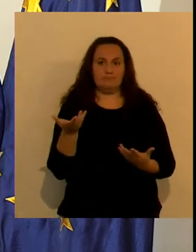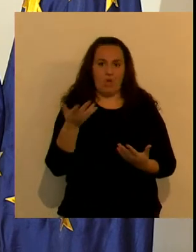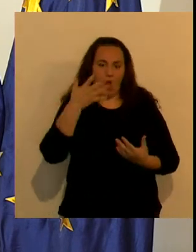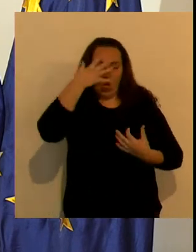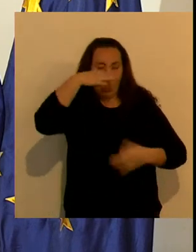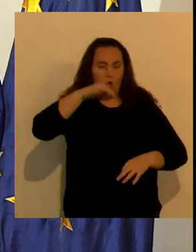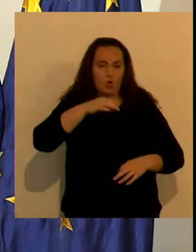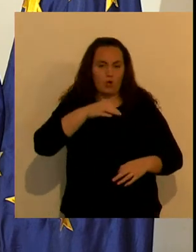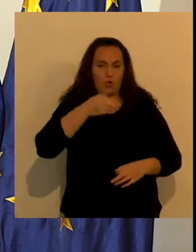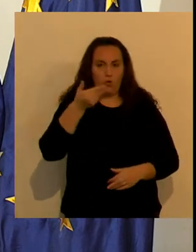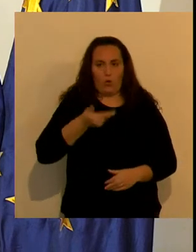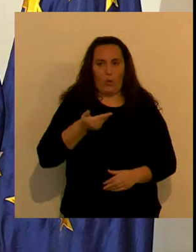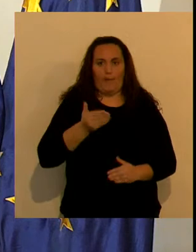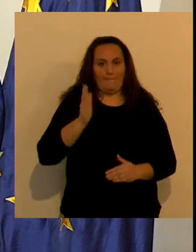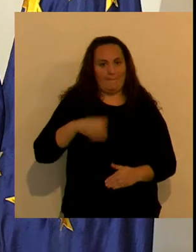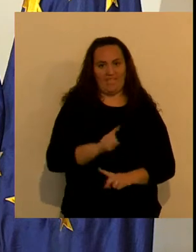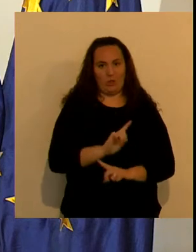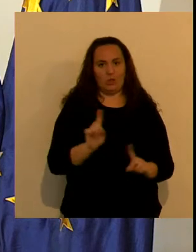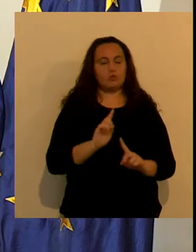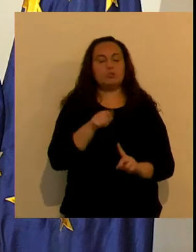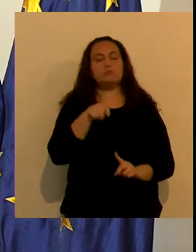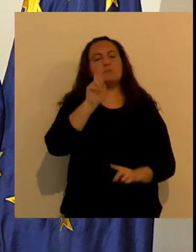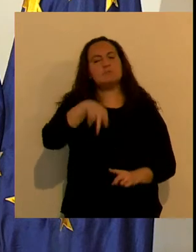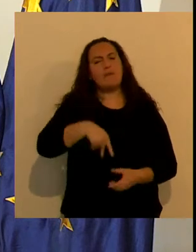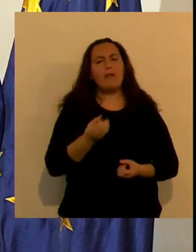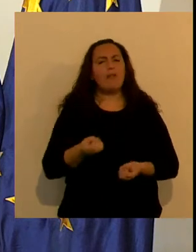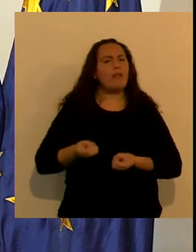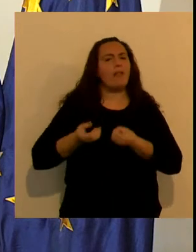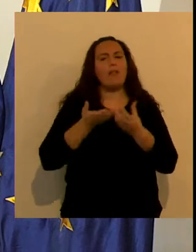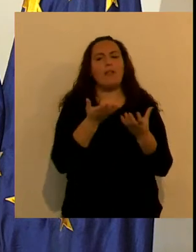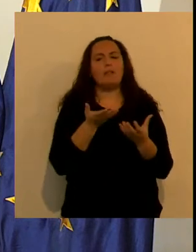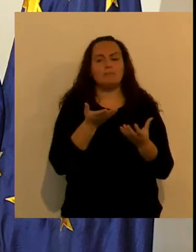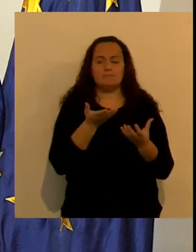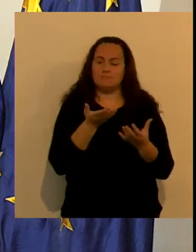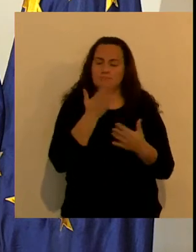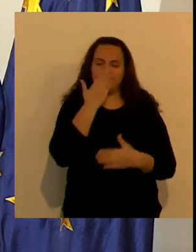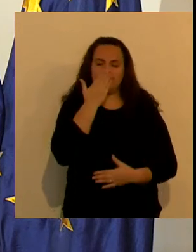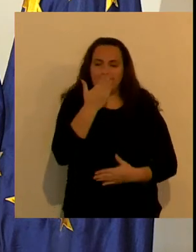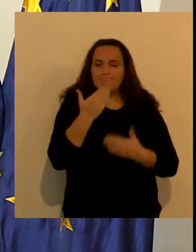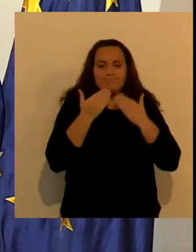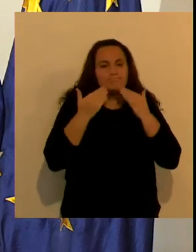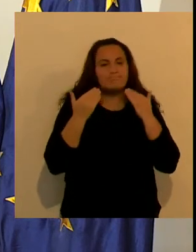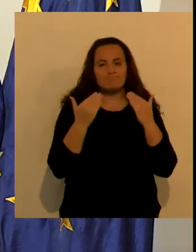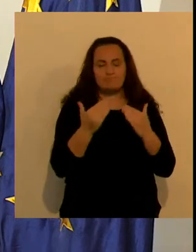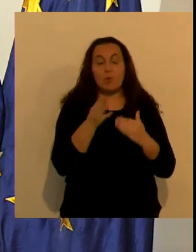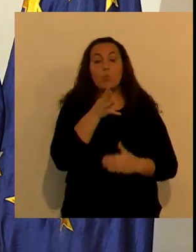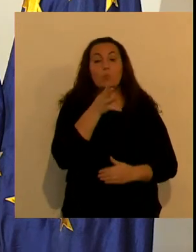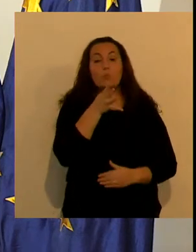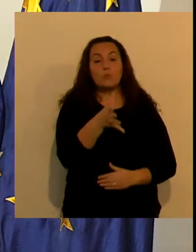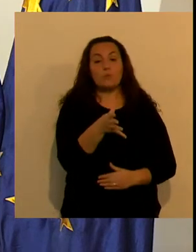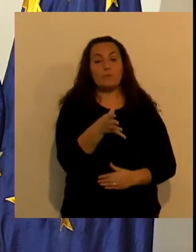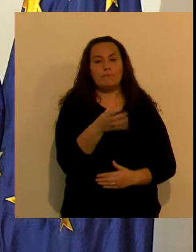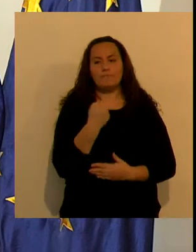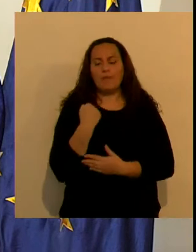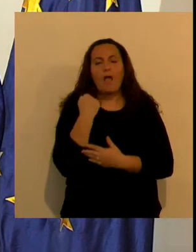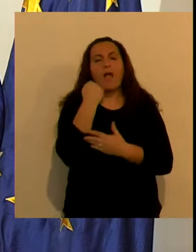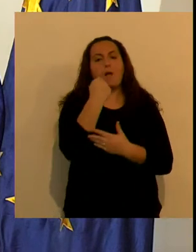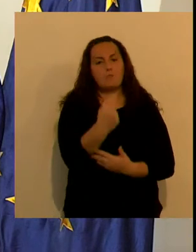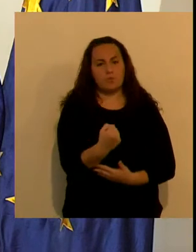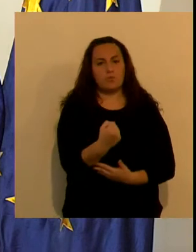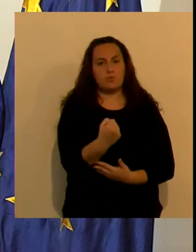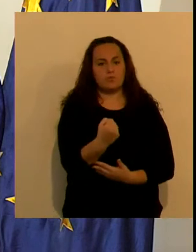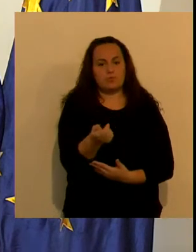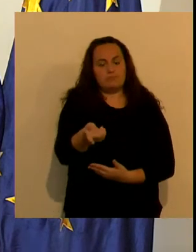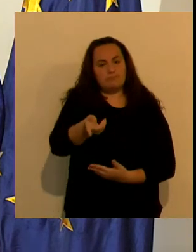es también transmitir hoy mi más sincero agradecimiento por el apoyo que han